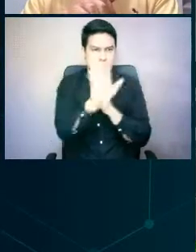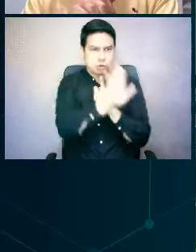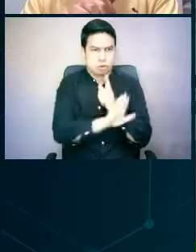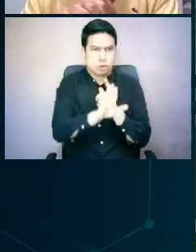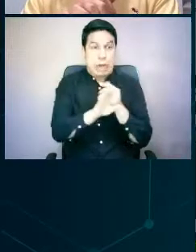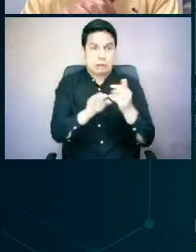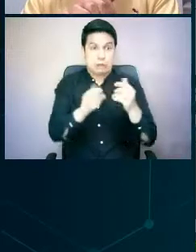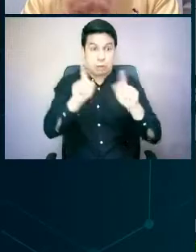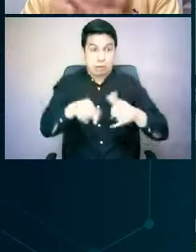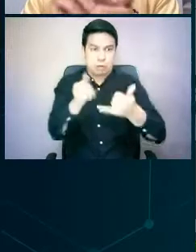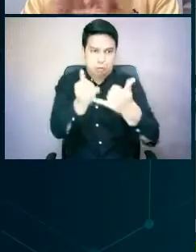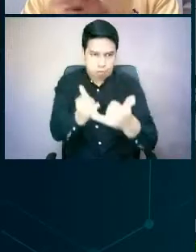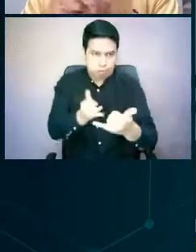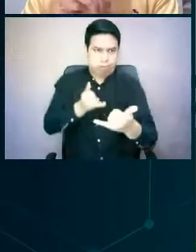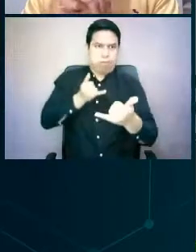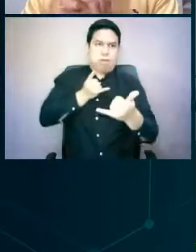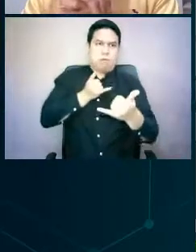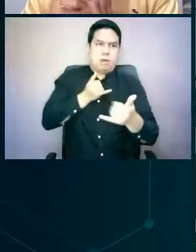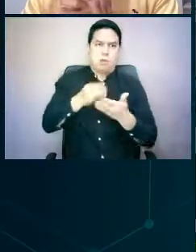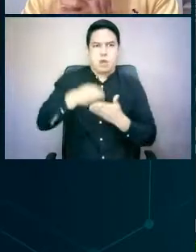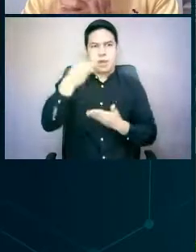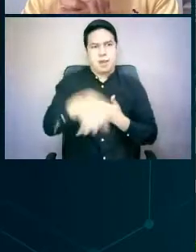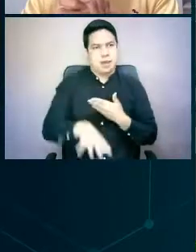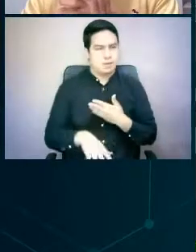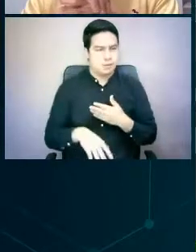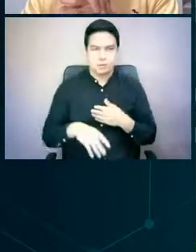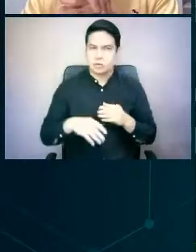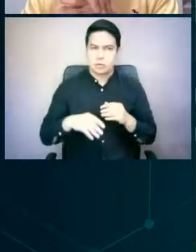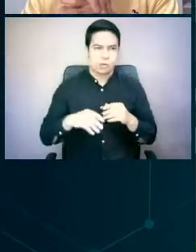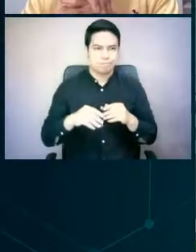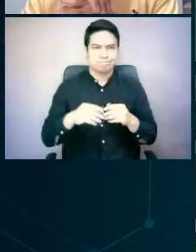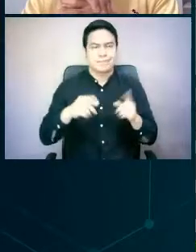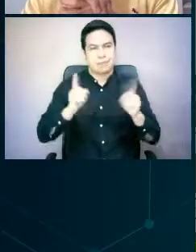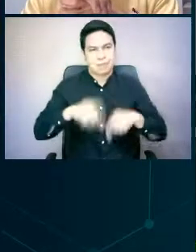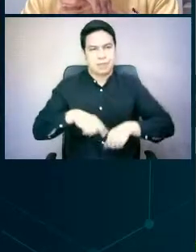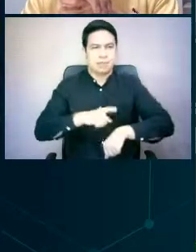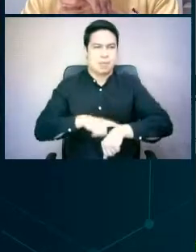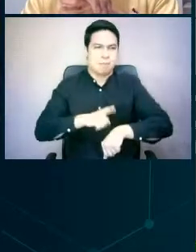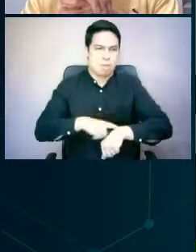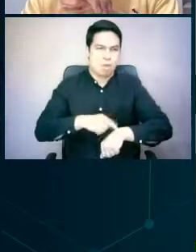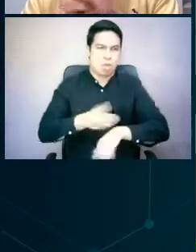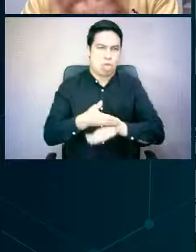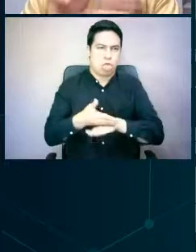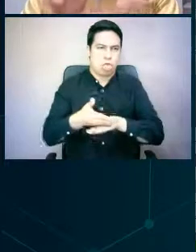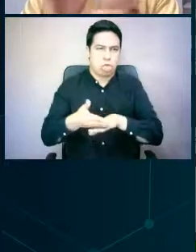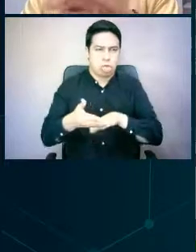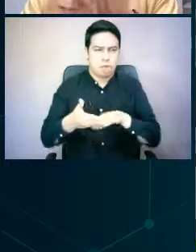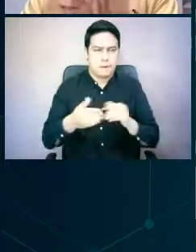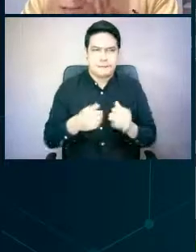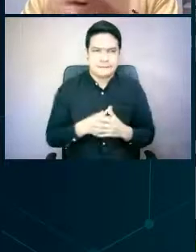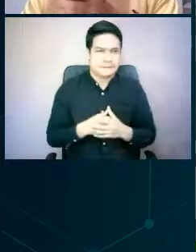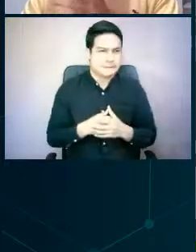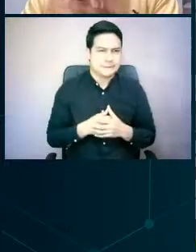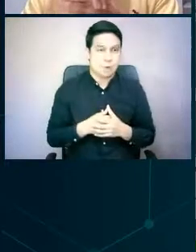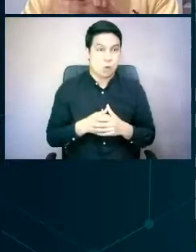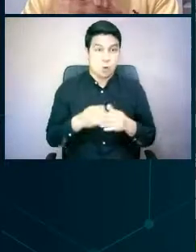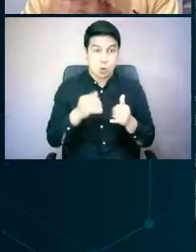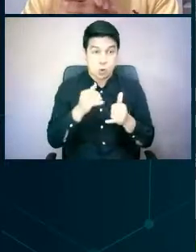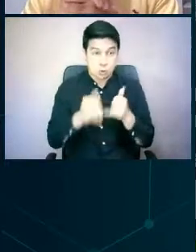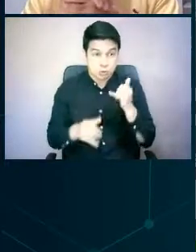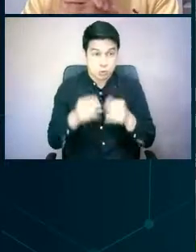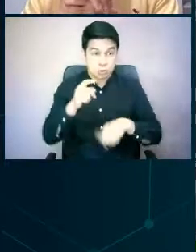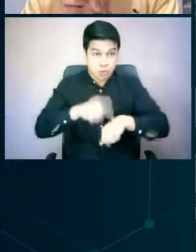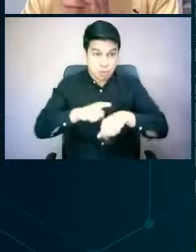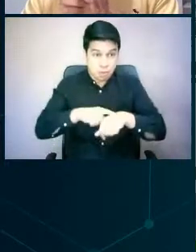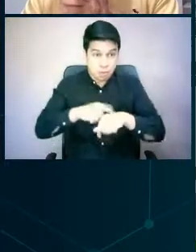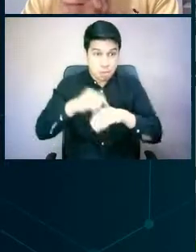costos y en una posible reducción de tiempos en la puesta en servicio. Hay que decir que este último punto, el de reducción de